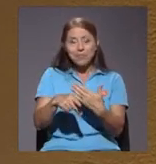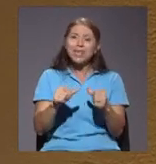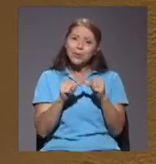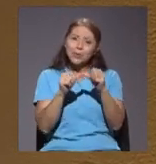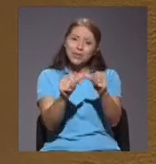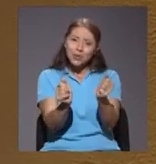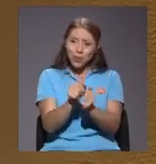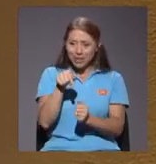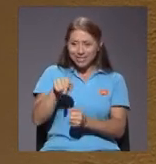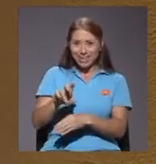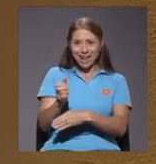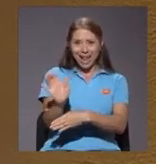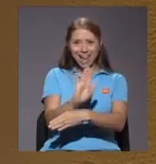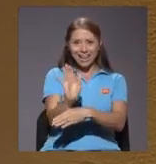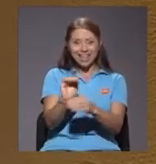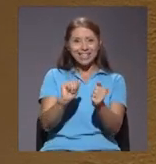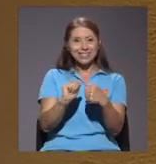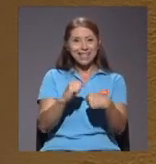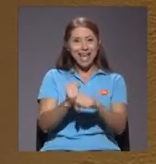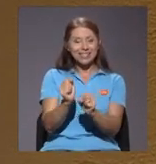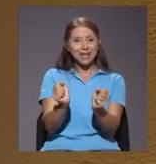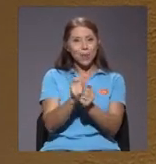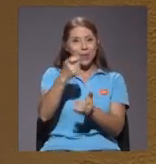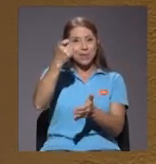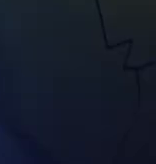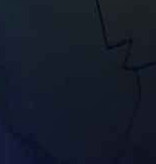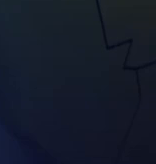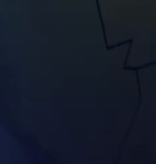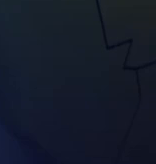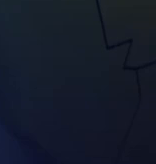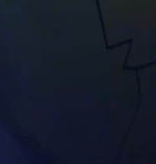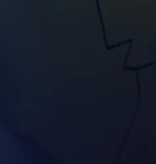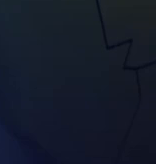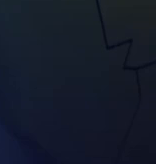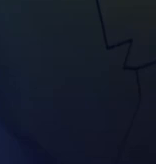quédense con este canal que se hace con los impuestos que pagan ustedes